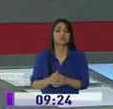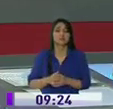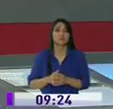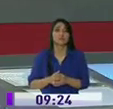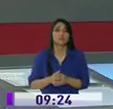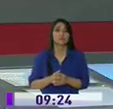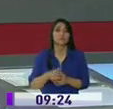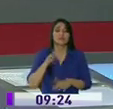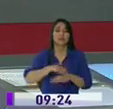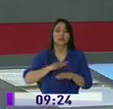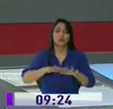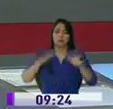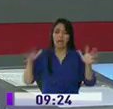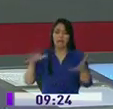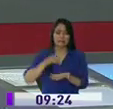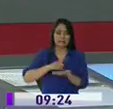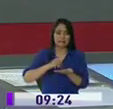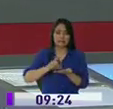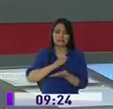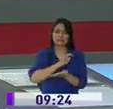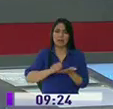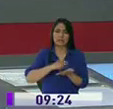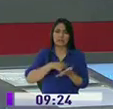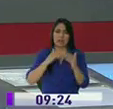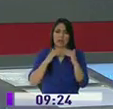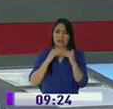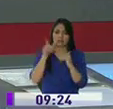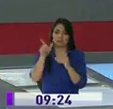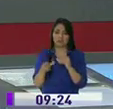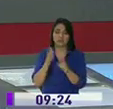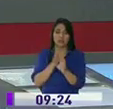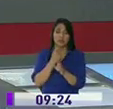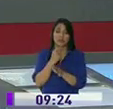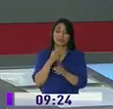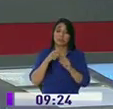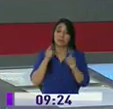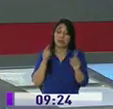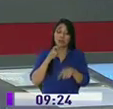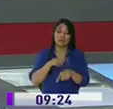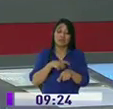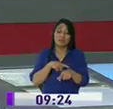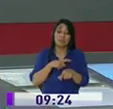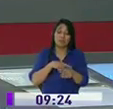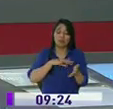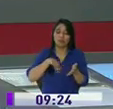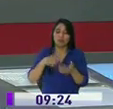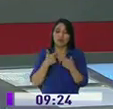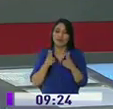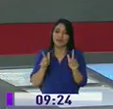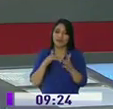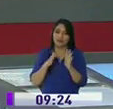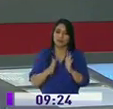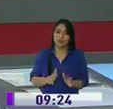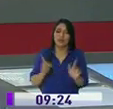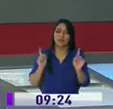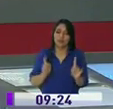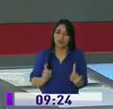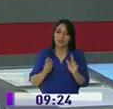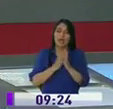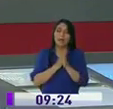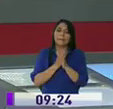monto, ¿no?, a la casa. Esto dice el especialista, siempre y cuando el tiempo restante del estudiante sea